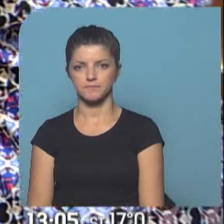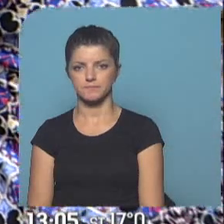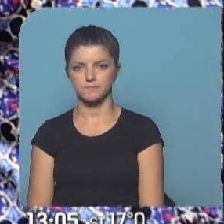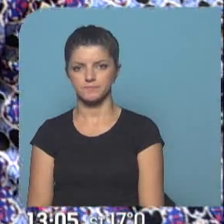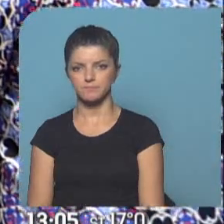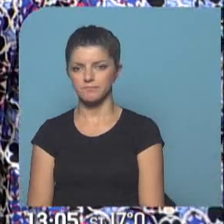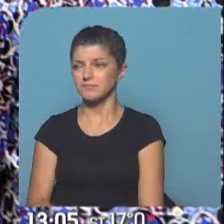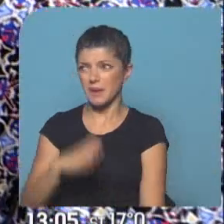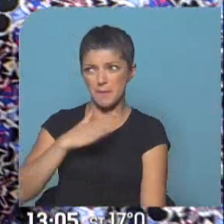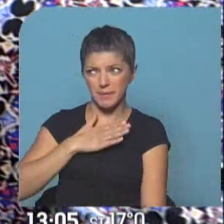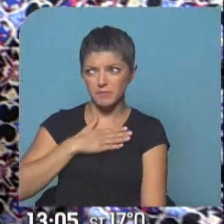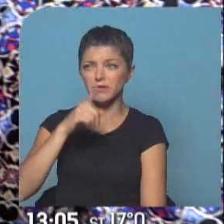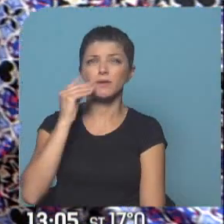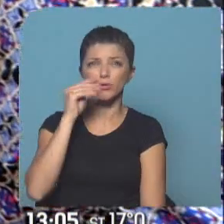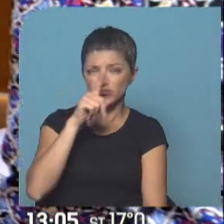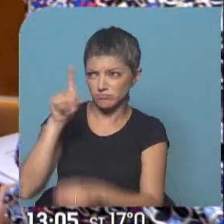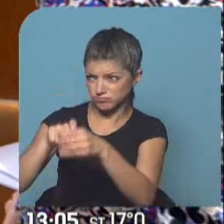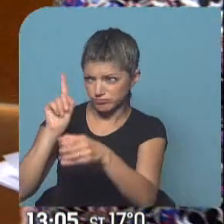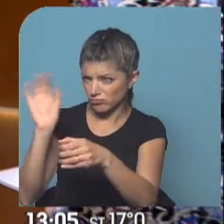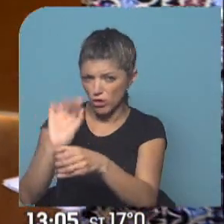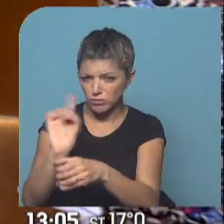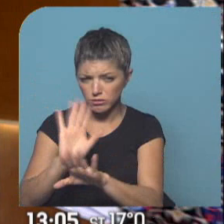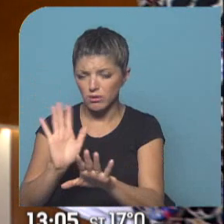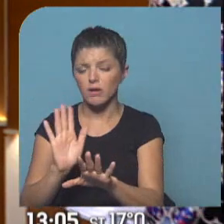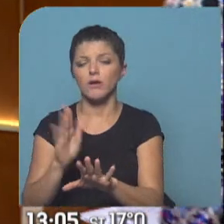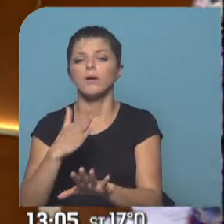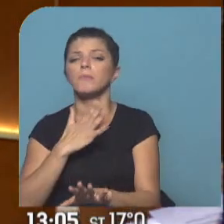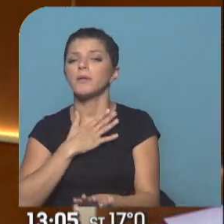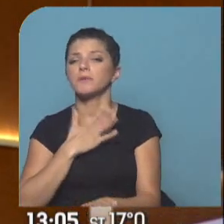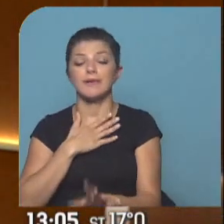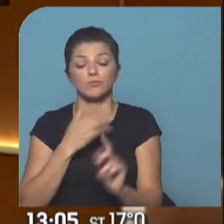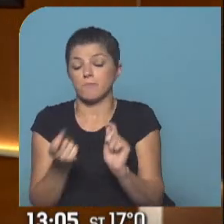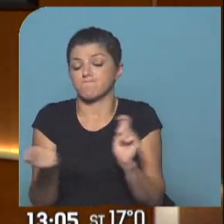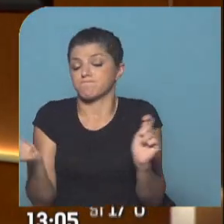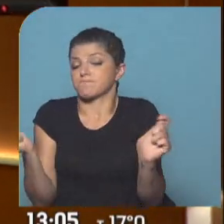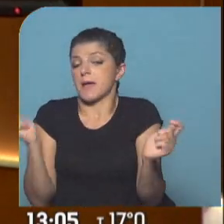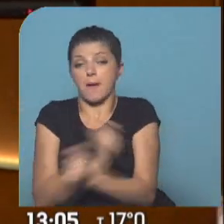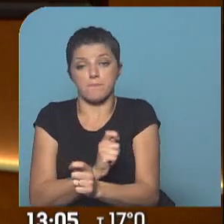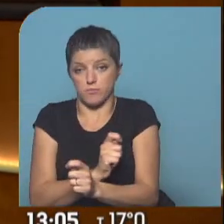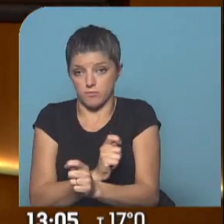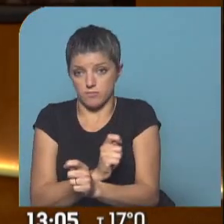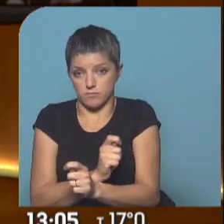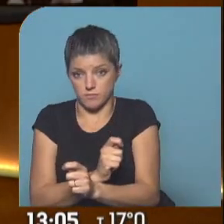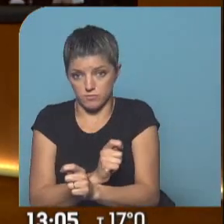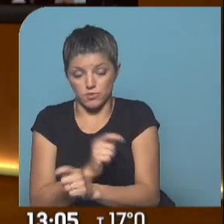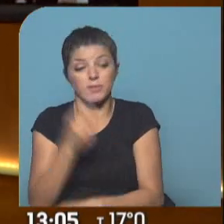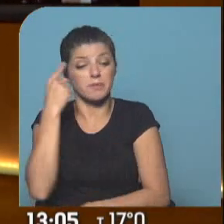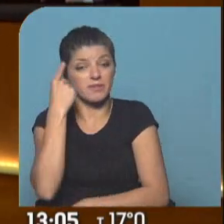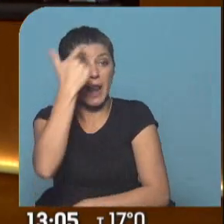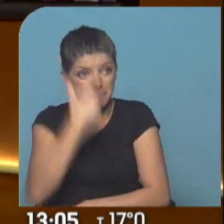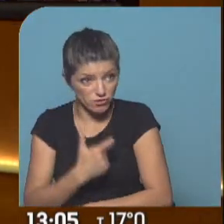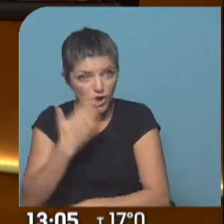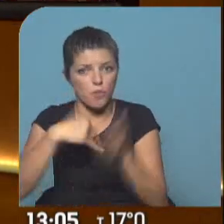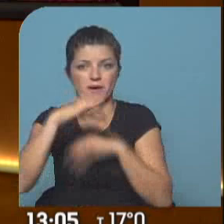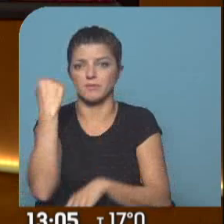no creo que sea el Brexit, yo creo que es el cambio epocal, que es un cambio donde el sujeto tiene relevancia. Yo